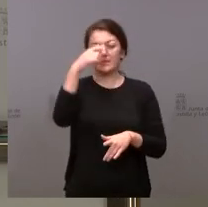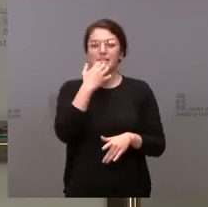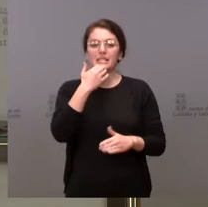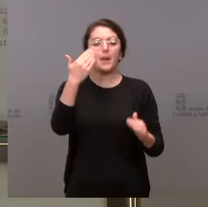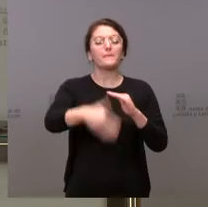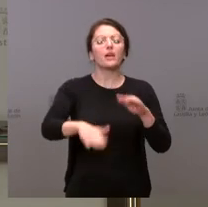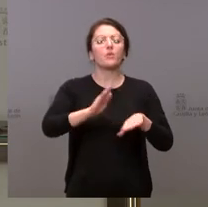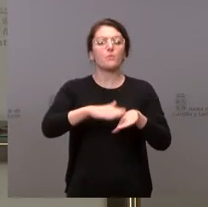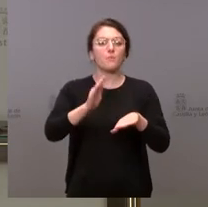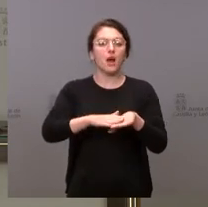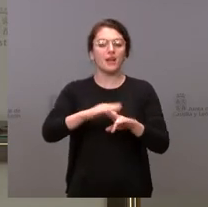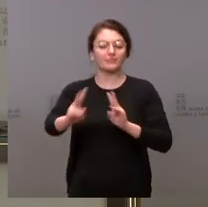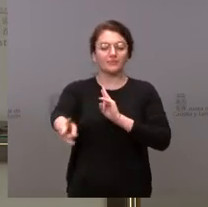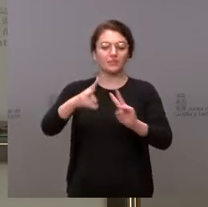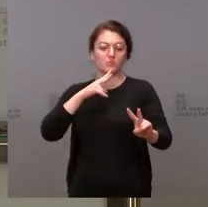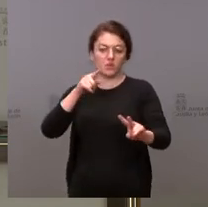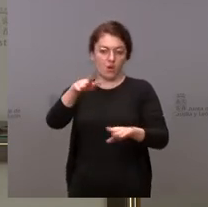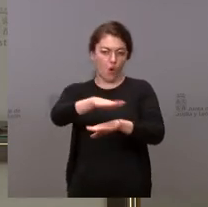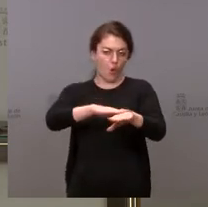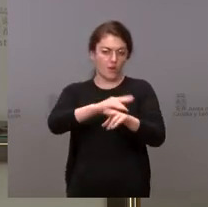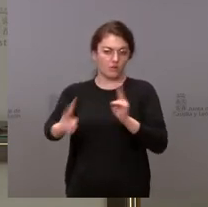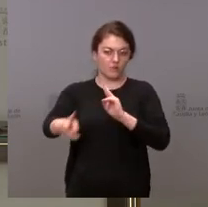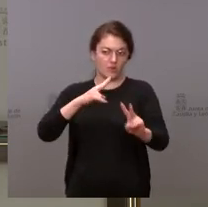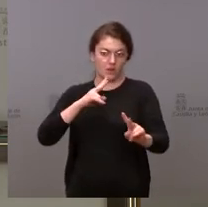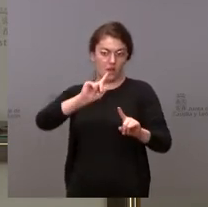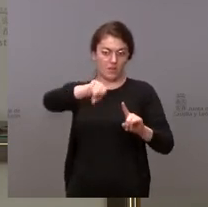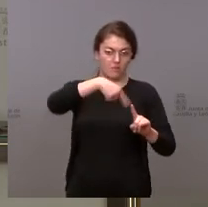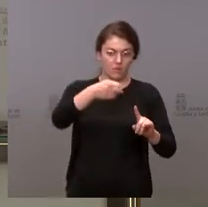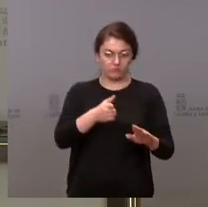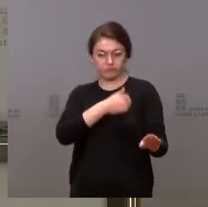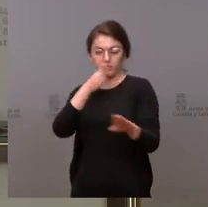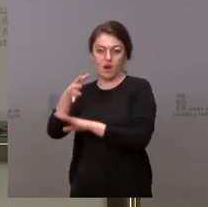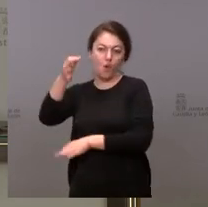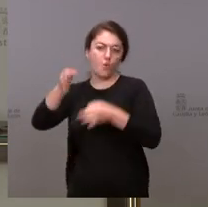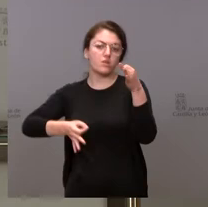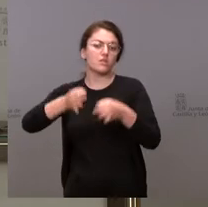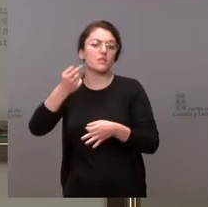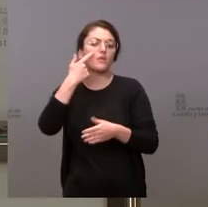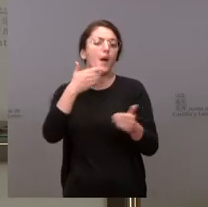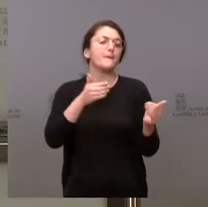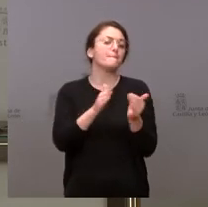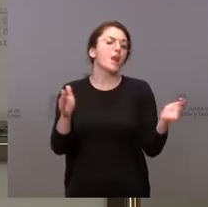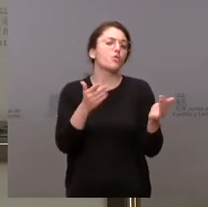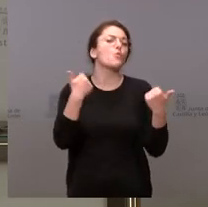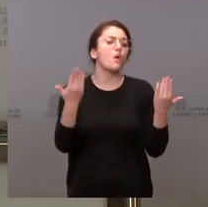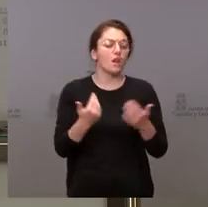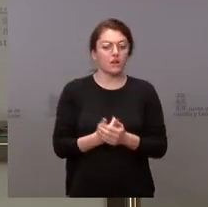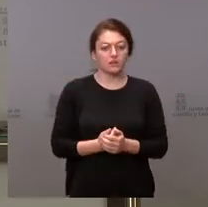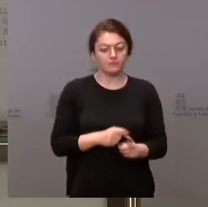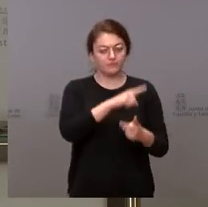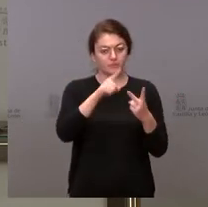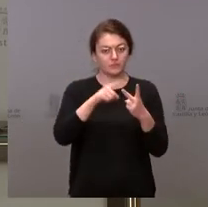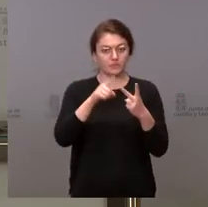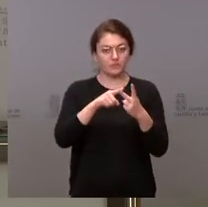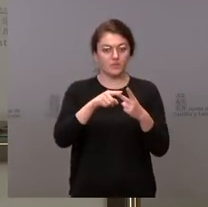recibir la respuesta por parte del gobierno y acudir a la vía judicial cuál sería el plazo razonable y por otra parte al consejero de sanidad